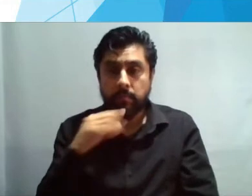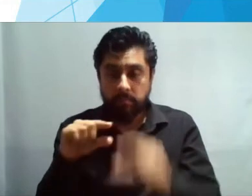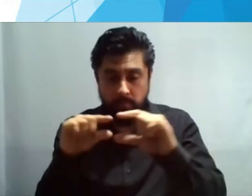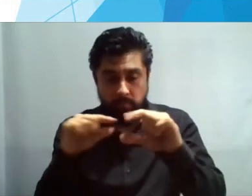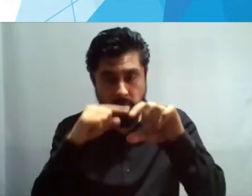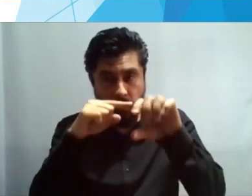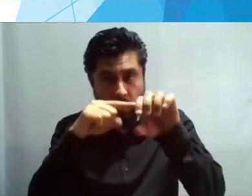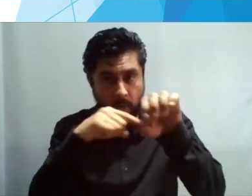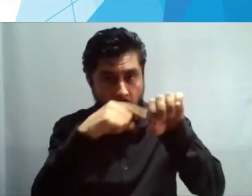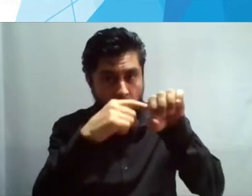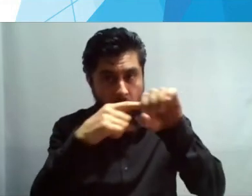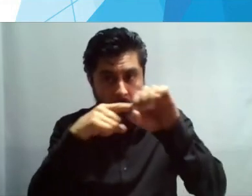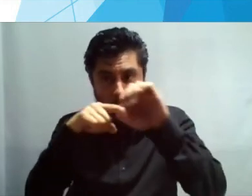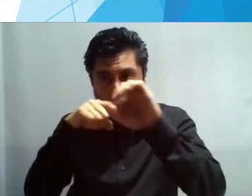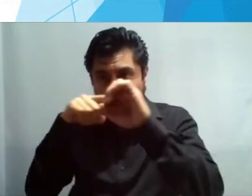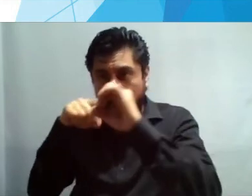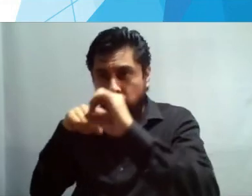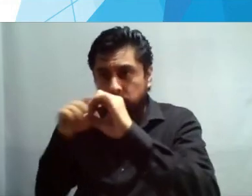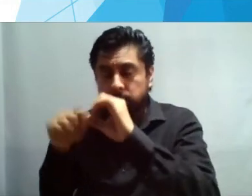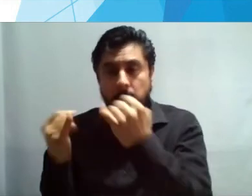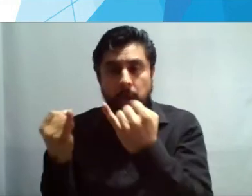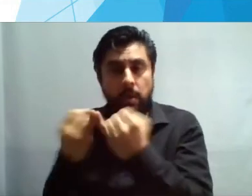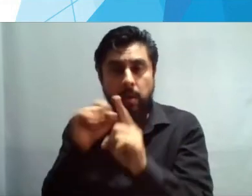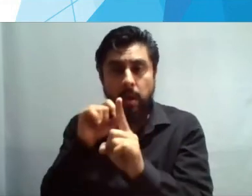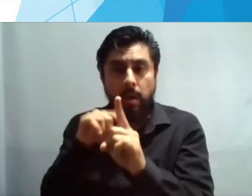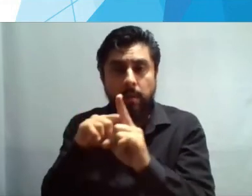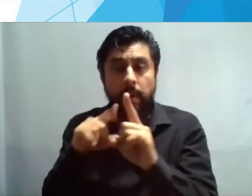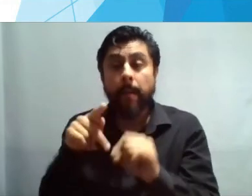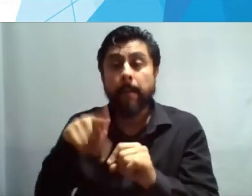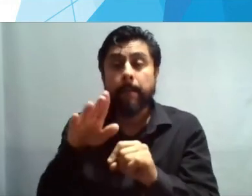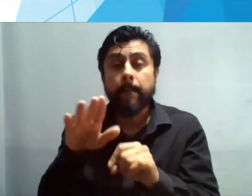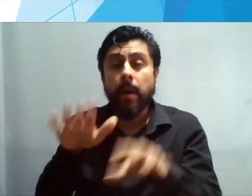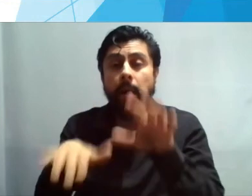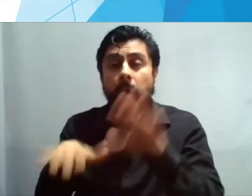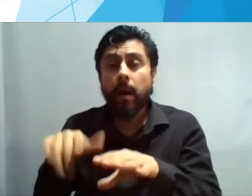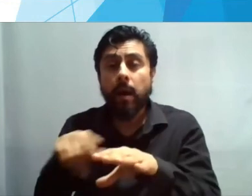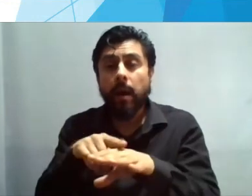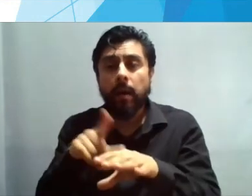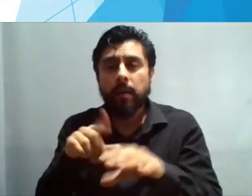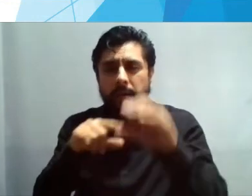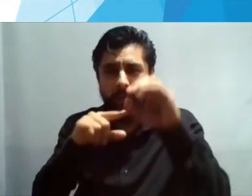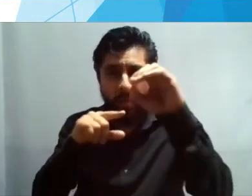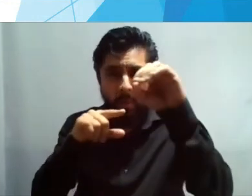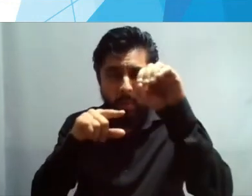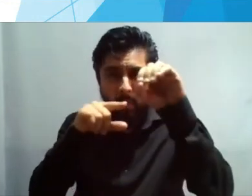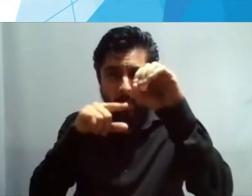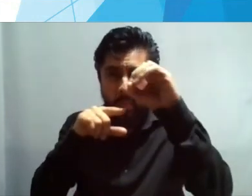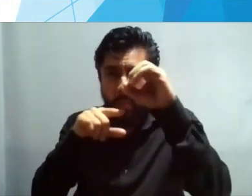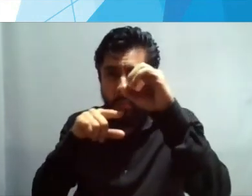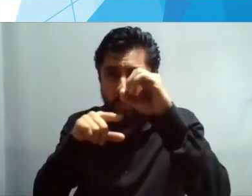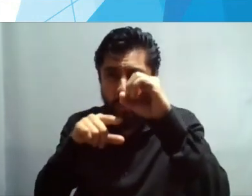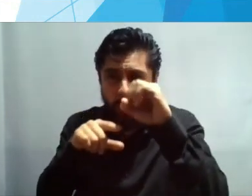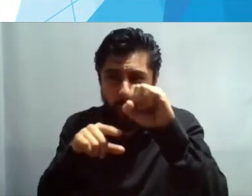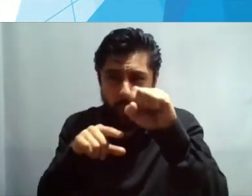si el canal se va estrechando, se va disminuyendo, como aquí en ciertas tumoraciones, es importante acudir